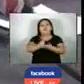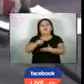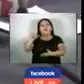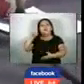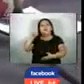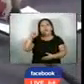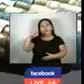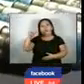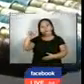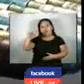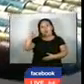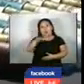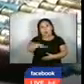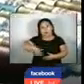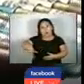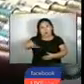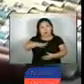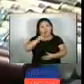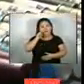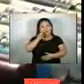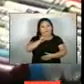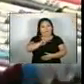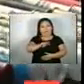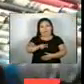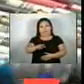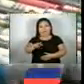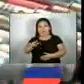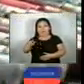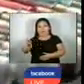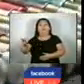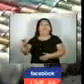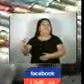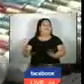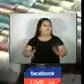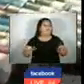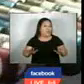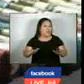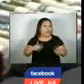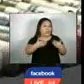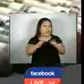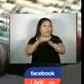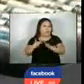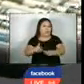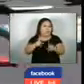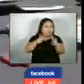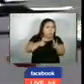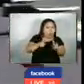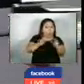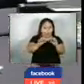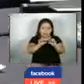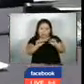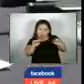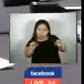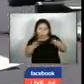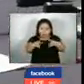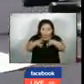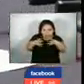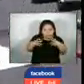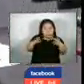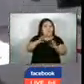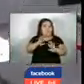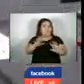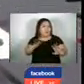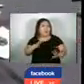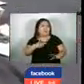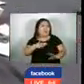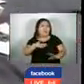este alijo o hallazgo de armas, municiones, está en línea